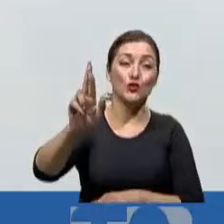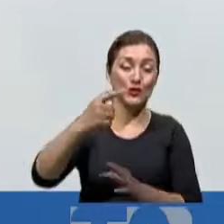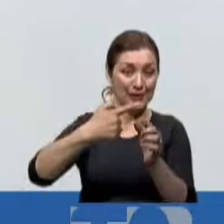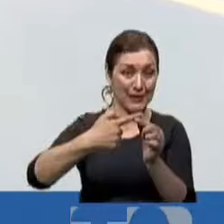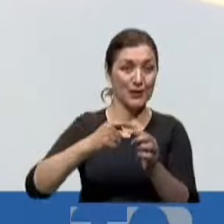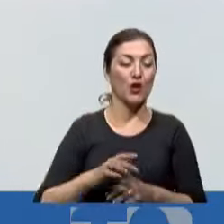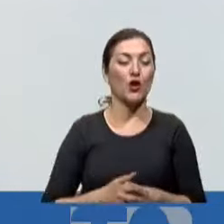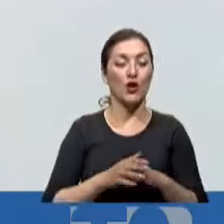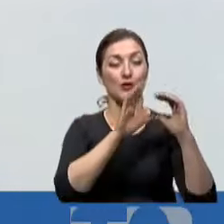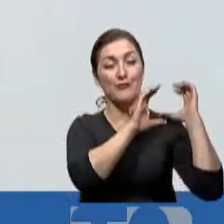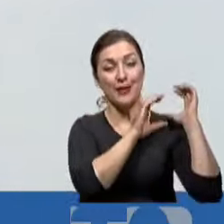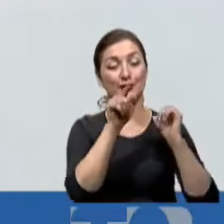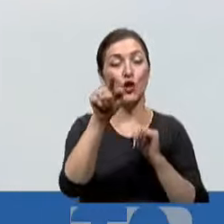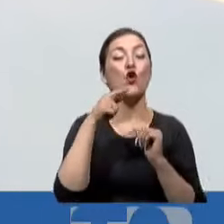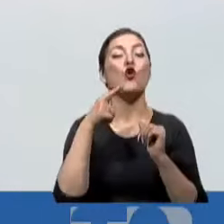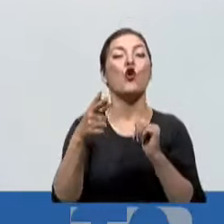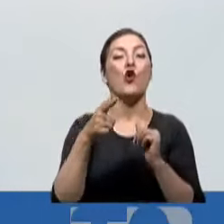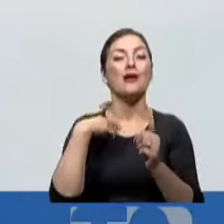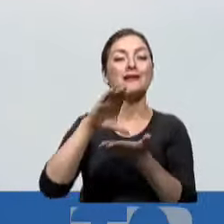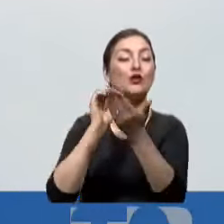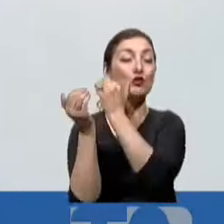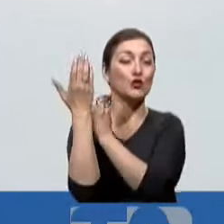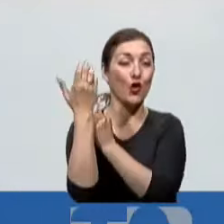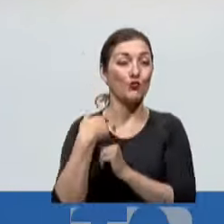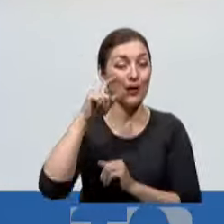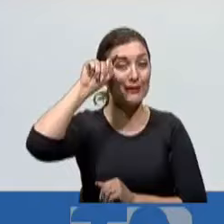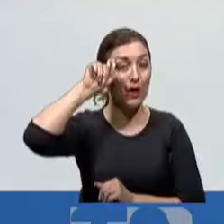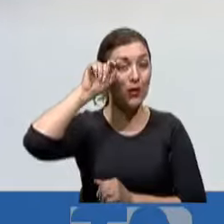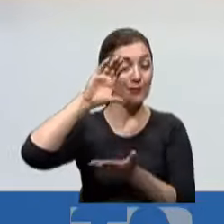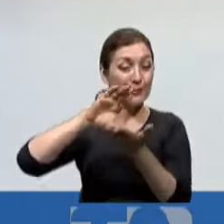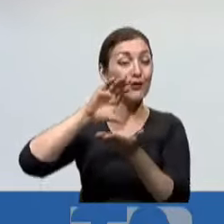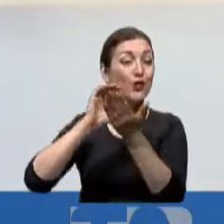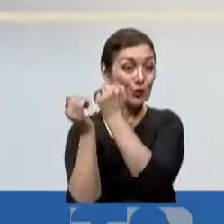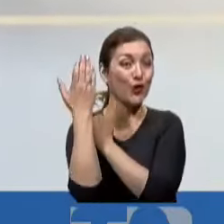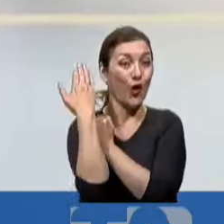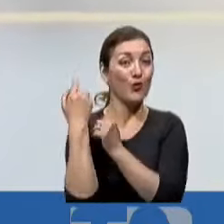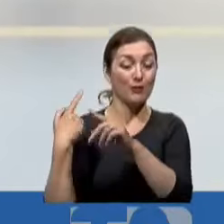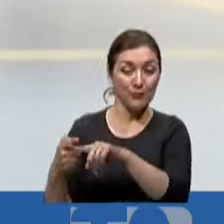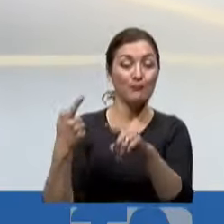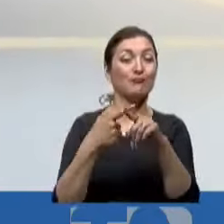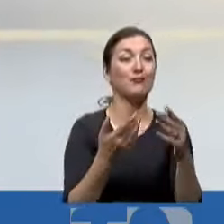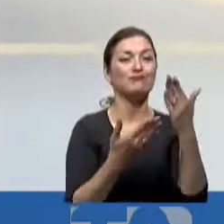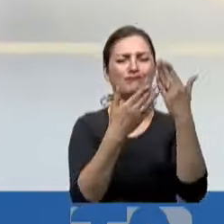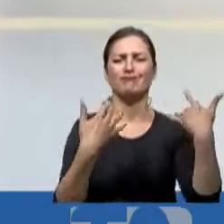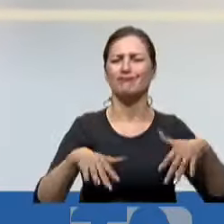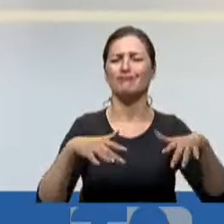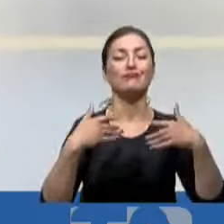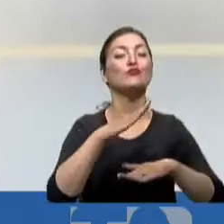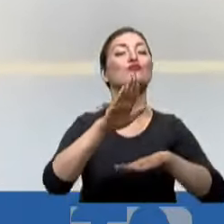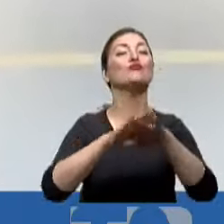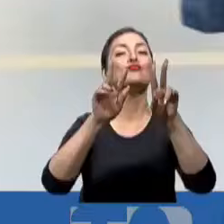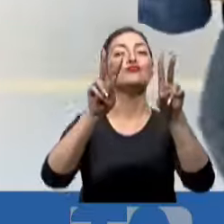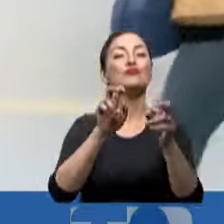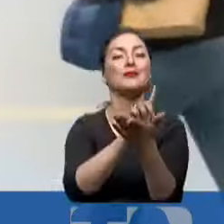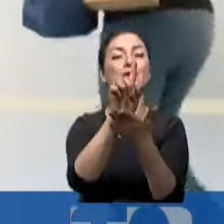Quito, y San Francisco, en el casco colonial. Recordemos que en el centro histórico de Quito se realizaron varios eventos a propósito de